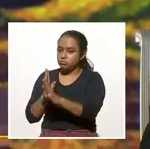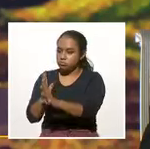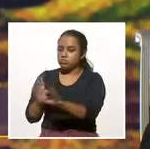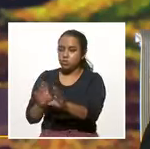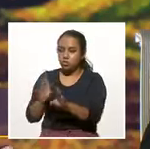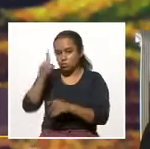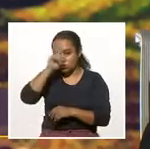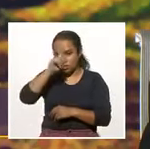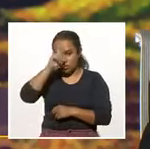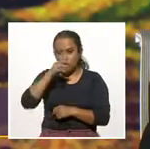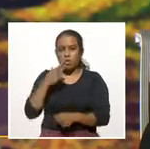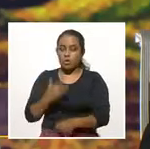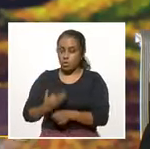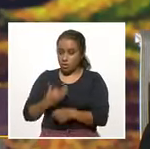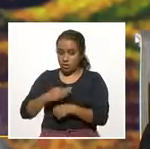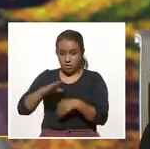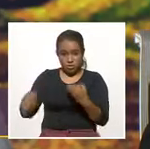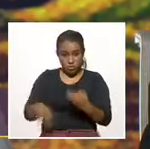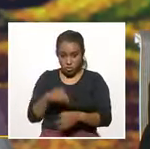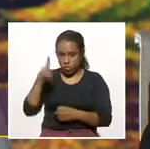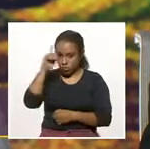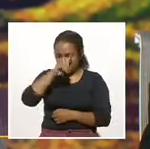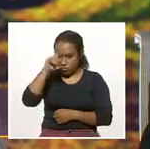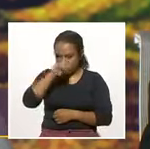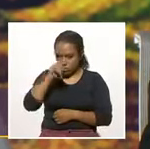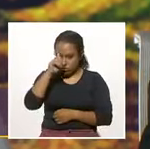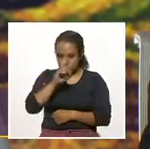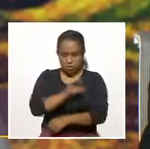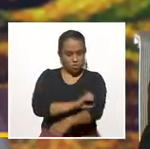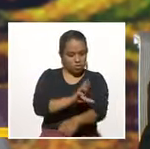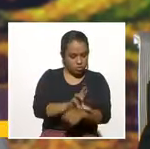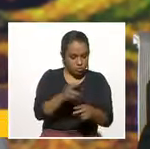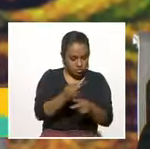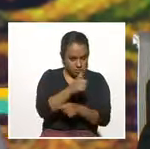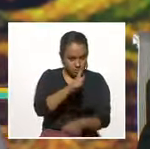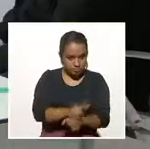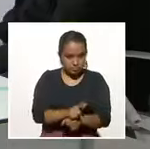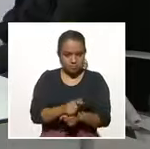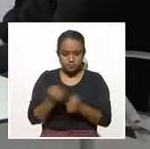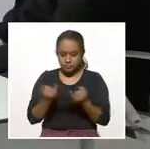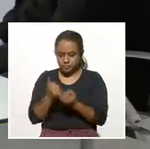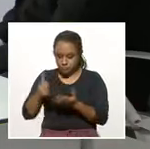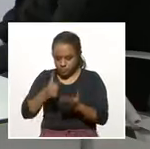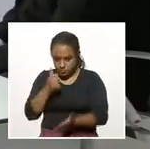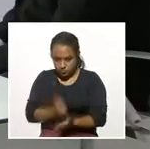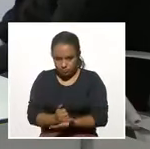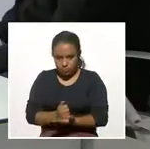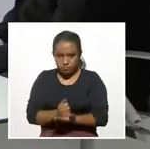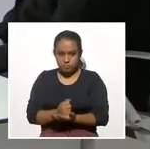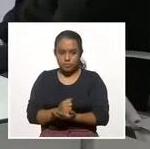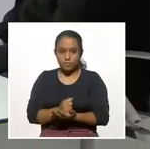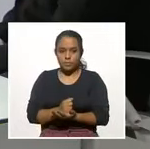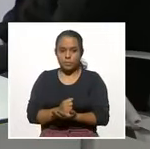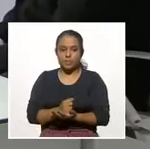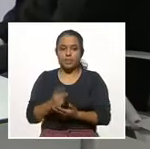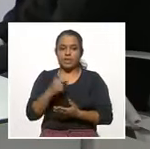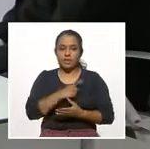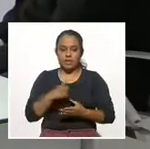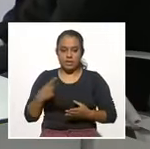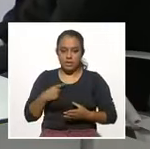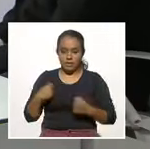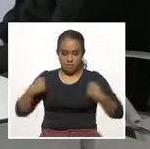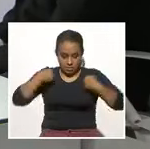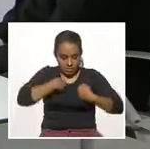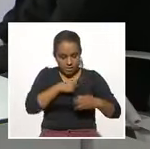justamente las recomendaciones que estamos haciendo todos de manera general, tanto la Coordinación Nacional como el Gobierno de la Ciudad, como los ahora hay que echar colegios cubrebocas y demás, a la maletita. Es